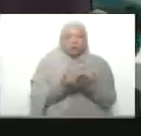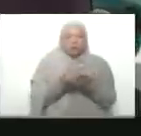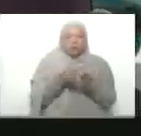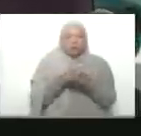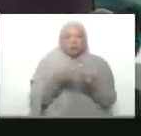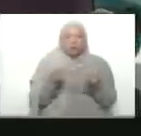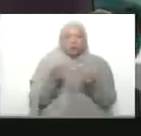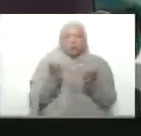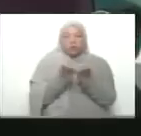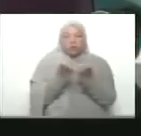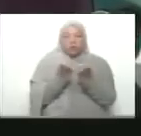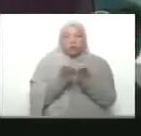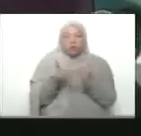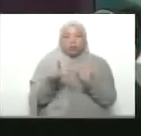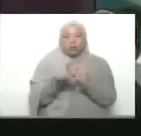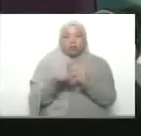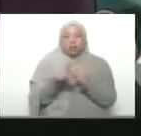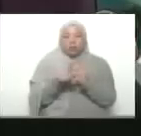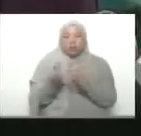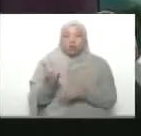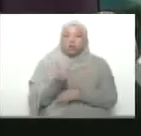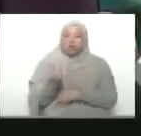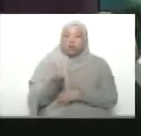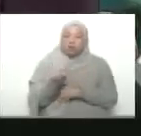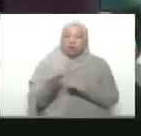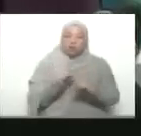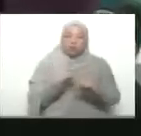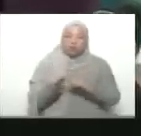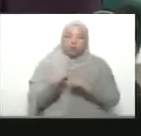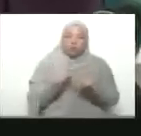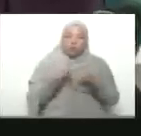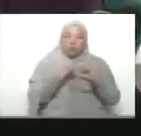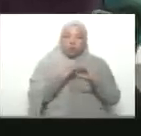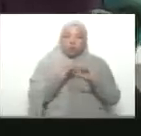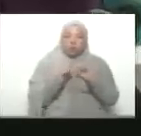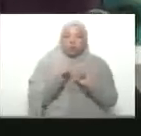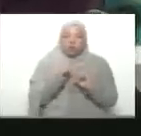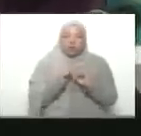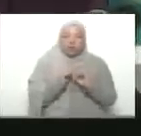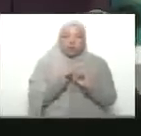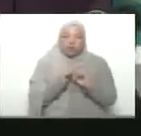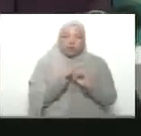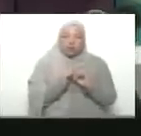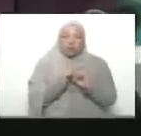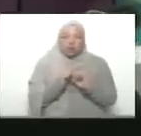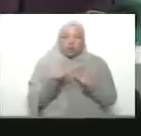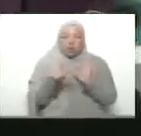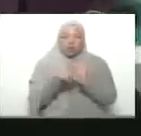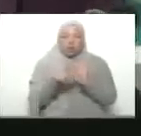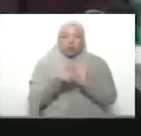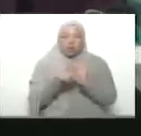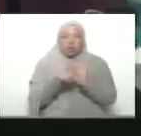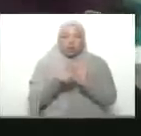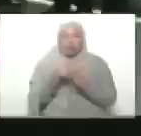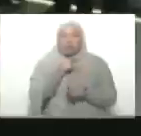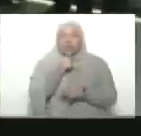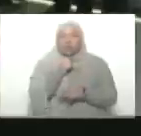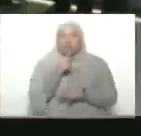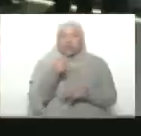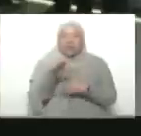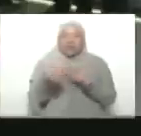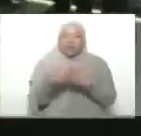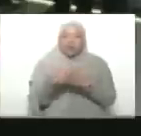todas las escuelas y liceos del país el movimiento corazón salsero y que la salsa llegue Y